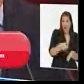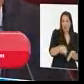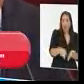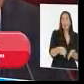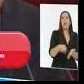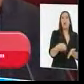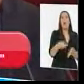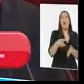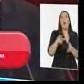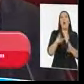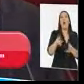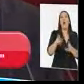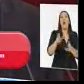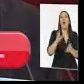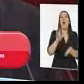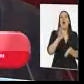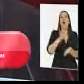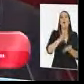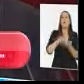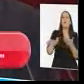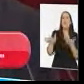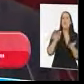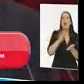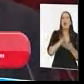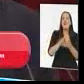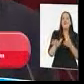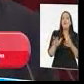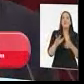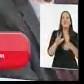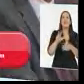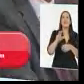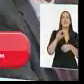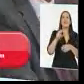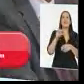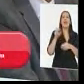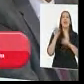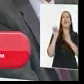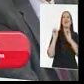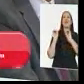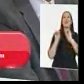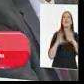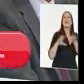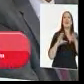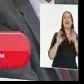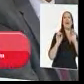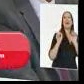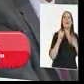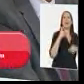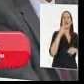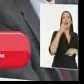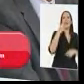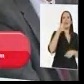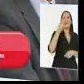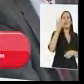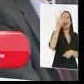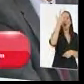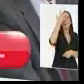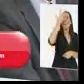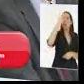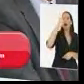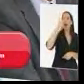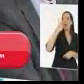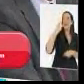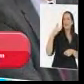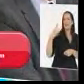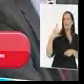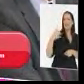polarización discursiva termina definiendo la realidad argentina también. Sí, no, en eso yo comparto totalmente tu análisis. Son, por supuesto, las